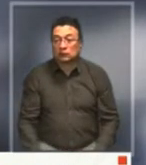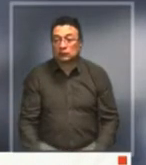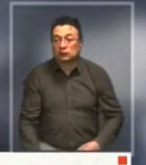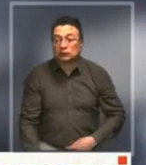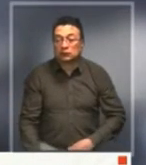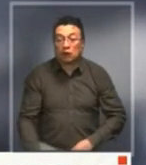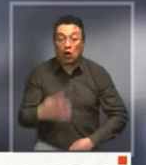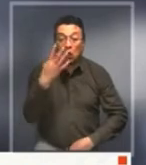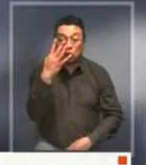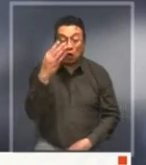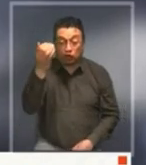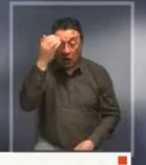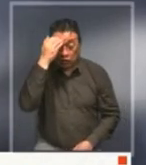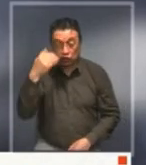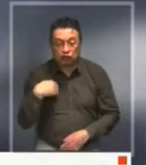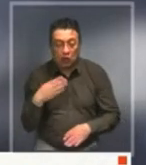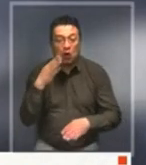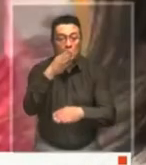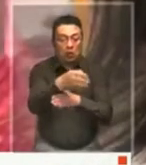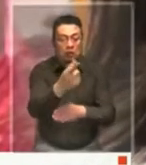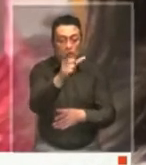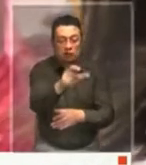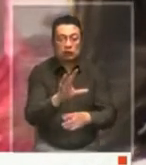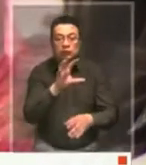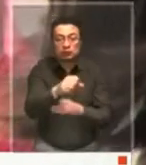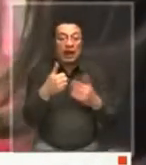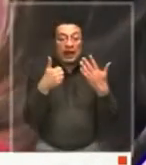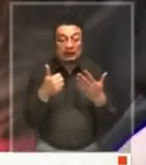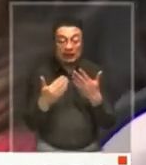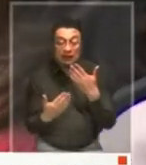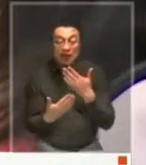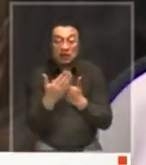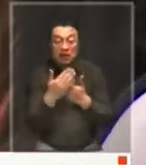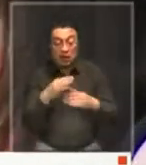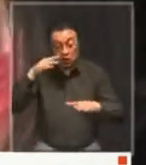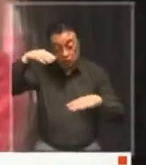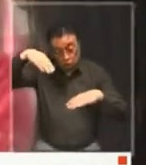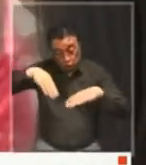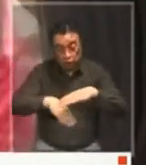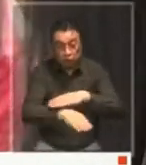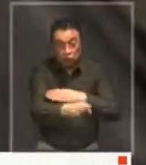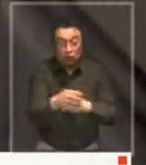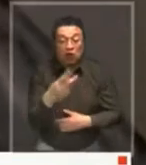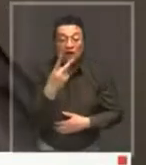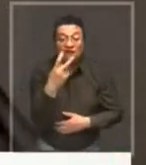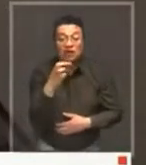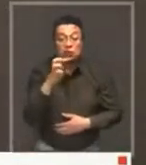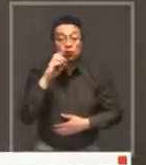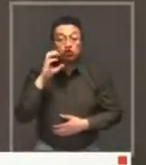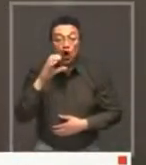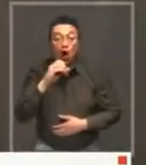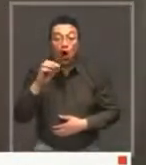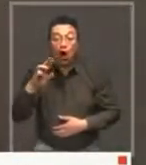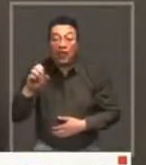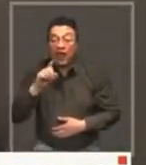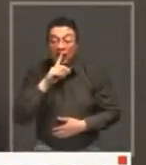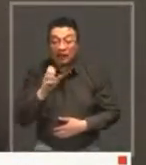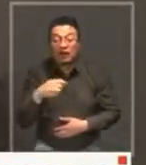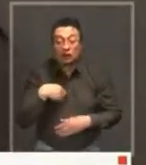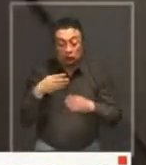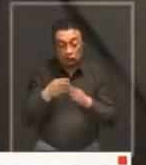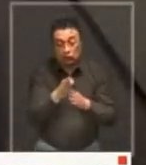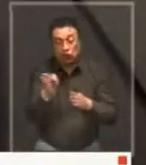El 4 de agosto yo iba a buscar un pasajero y a las 6 de la mañana, cruzando el túnel Vespucio Oriente, a la salida que dice 1